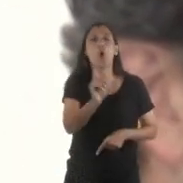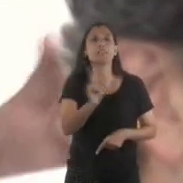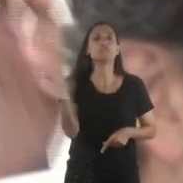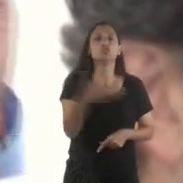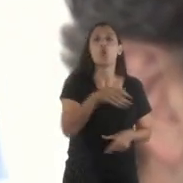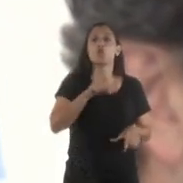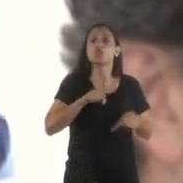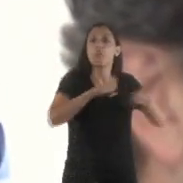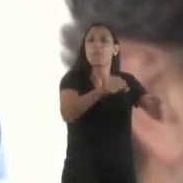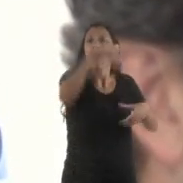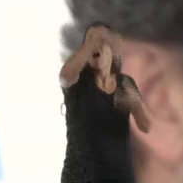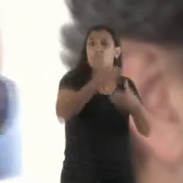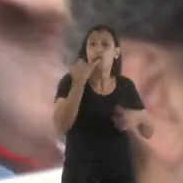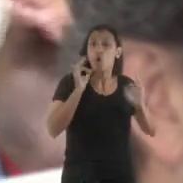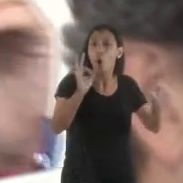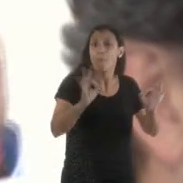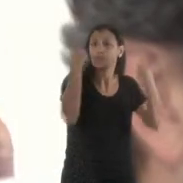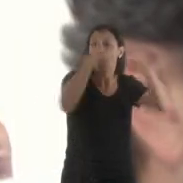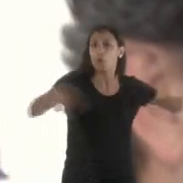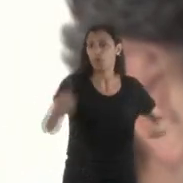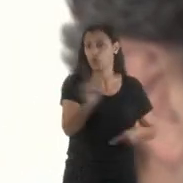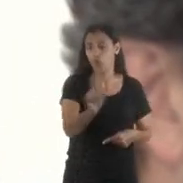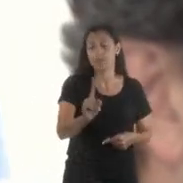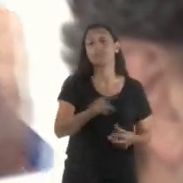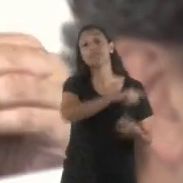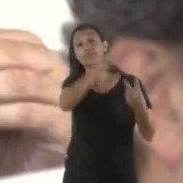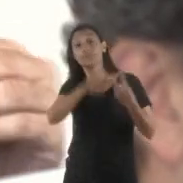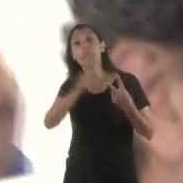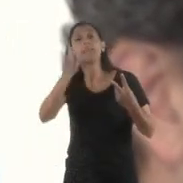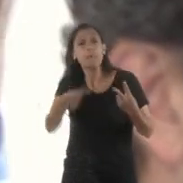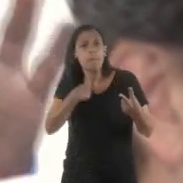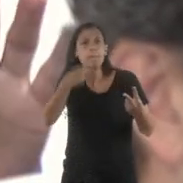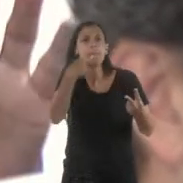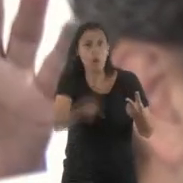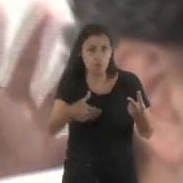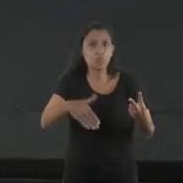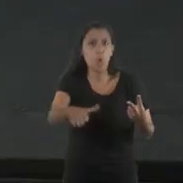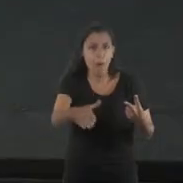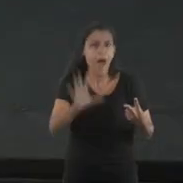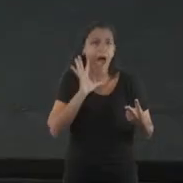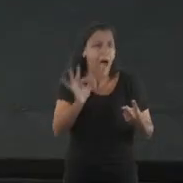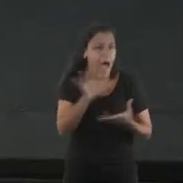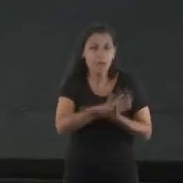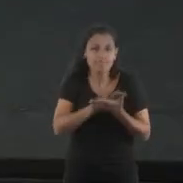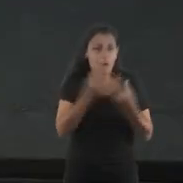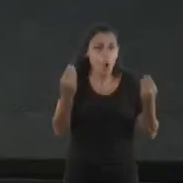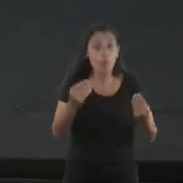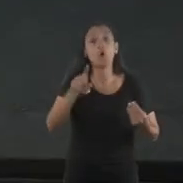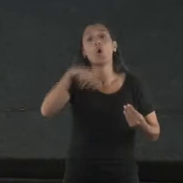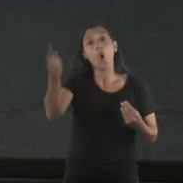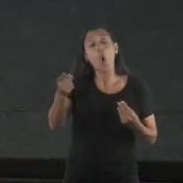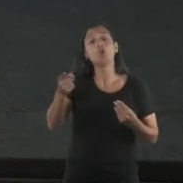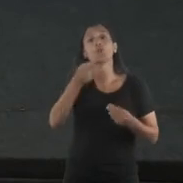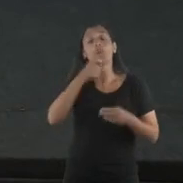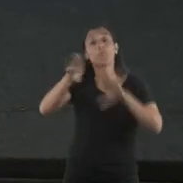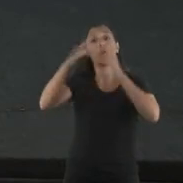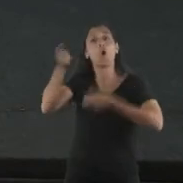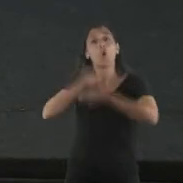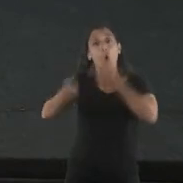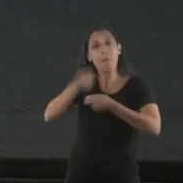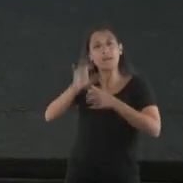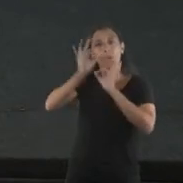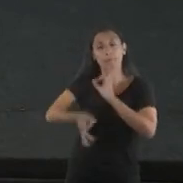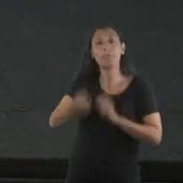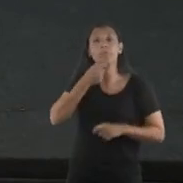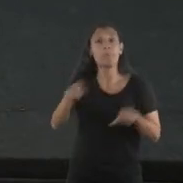supermercados lo tienen. Eso por un lado, ¿qué va a pasar con eso, si se va a reforzar? Y por el otro lado, ¿qué pasa con los comercios de cercanía? ¿Por qué